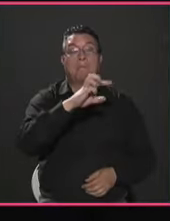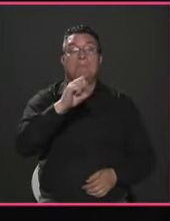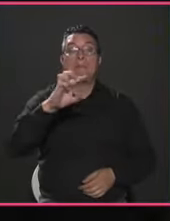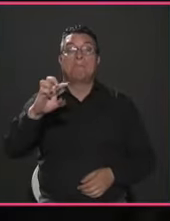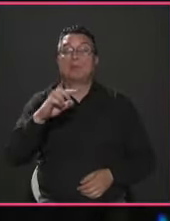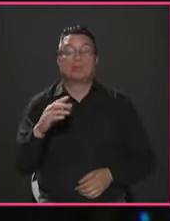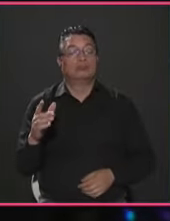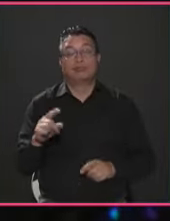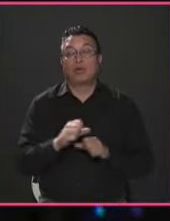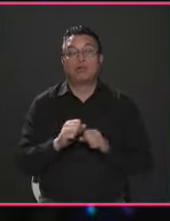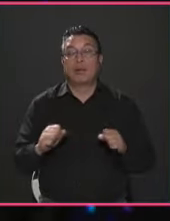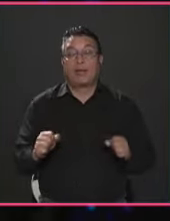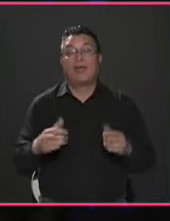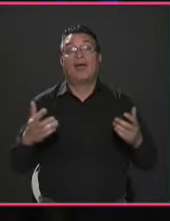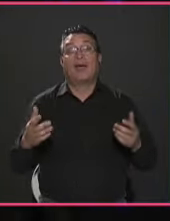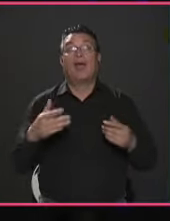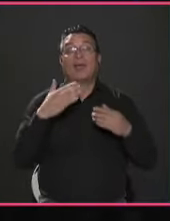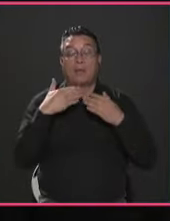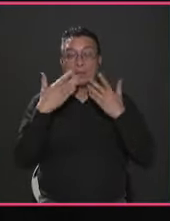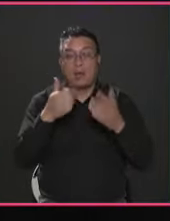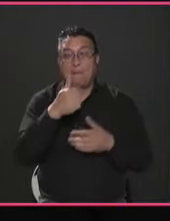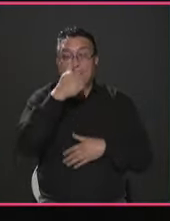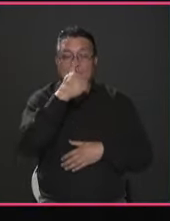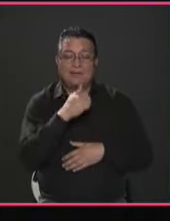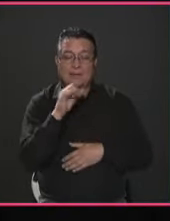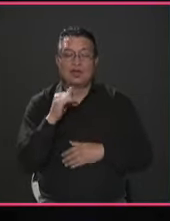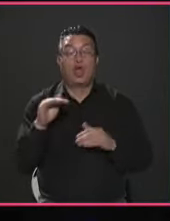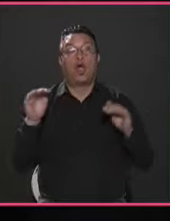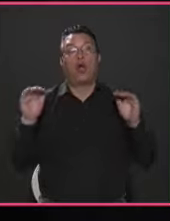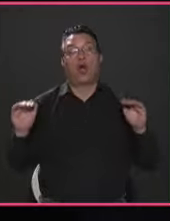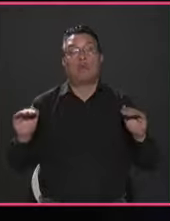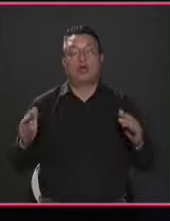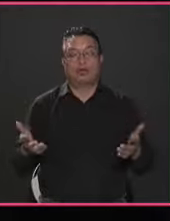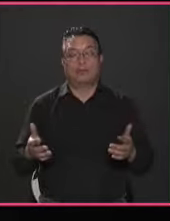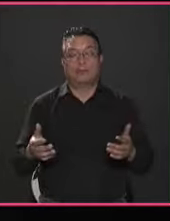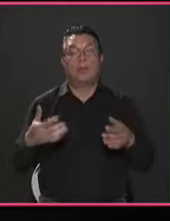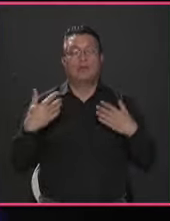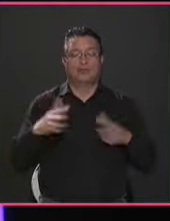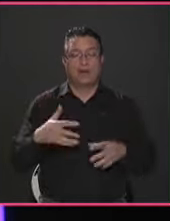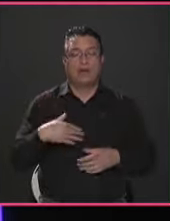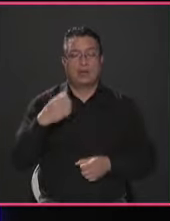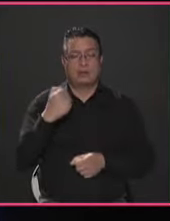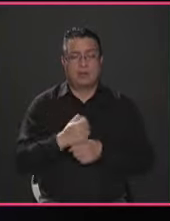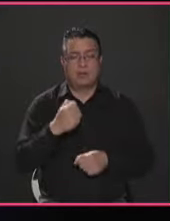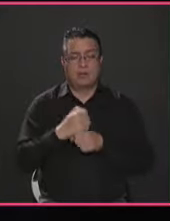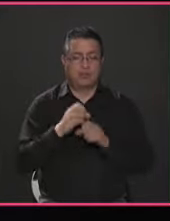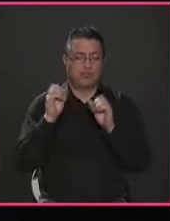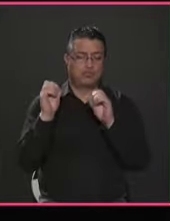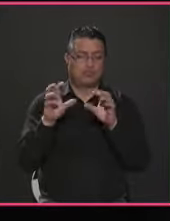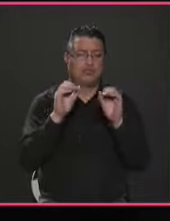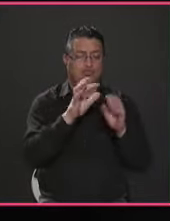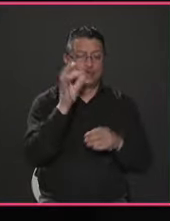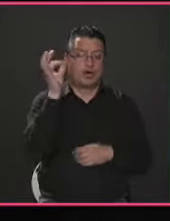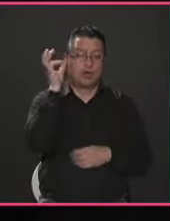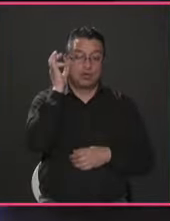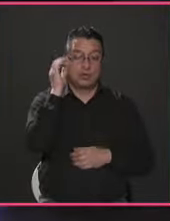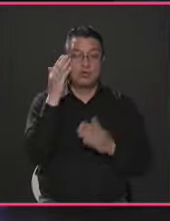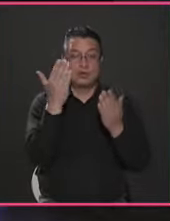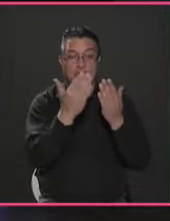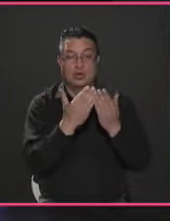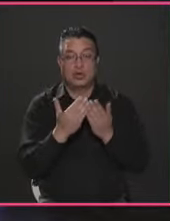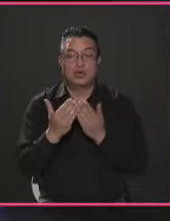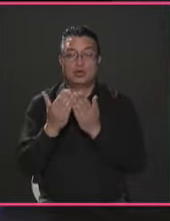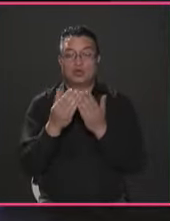pap y además brinda privacidad y comodidad hemos trabajado ya con cientos de mujeres nuestros estudios de validación